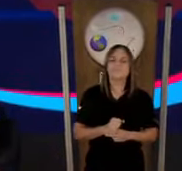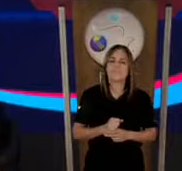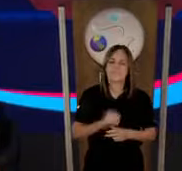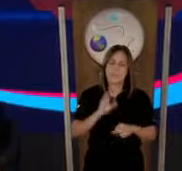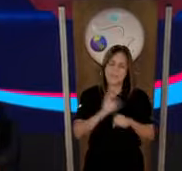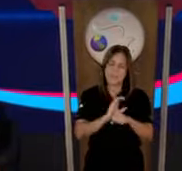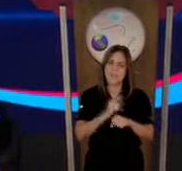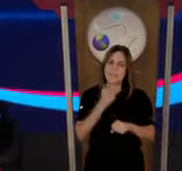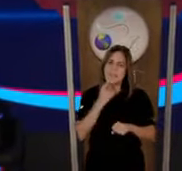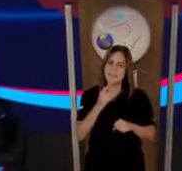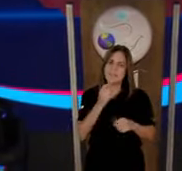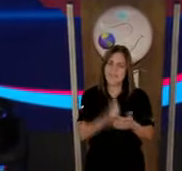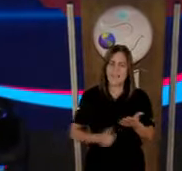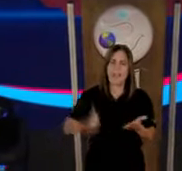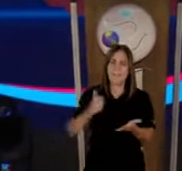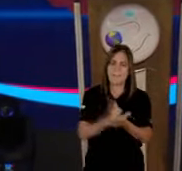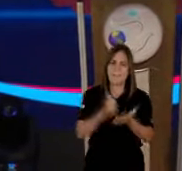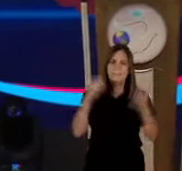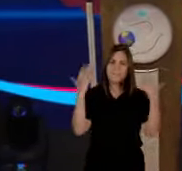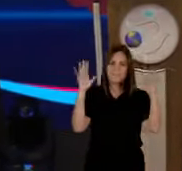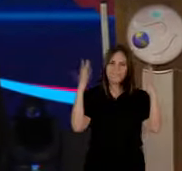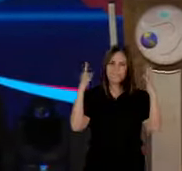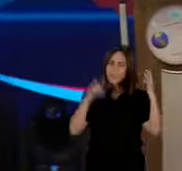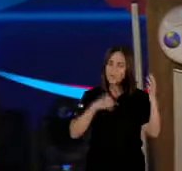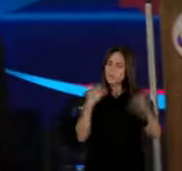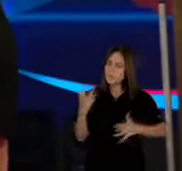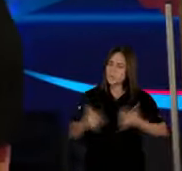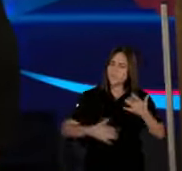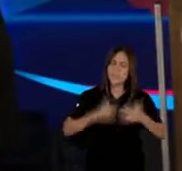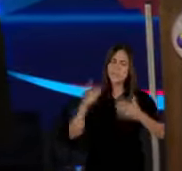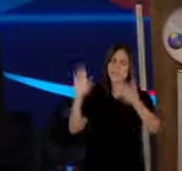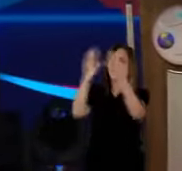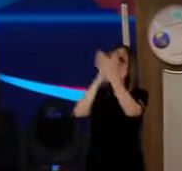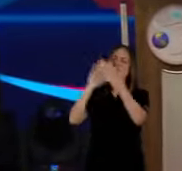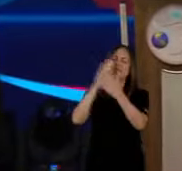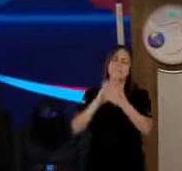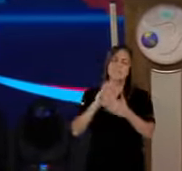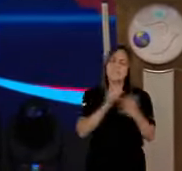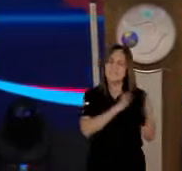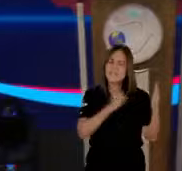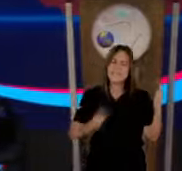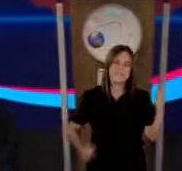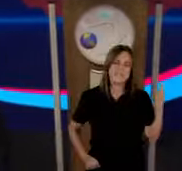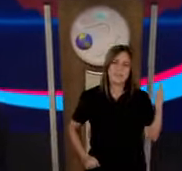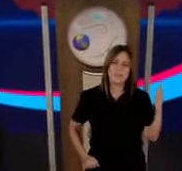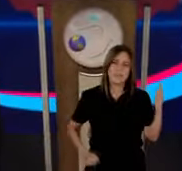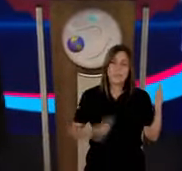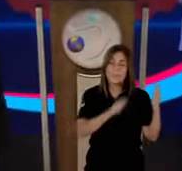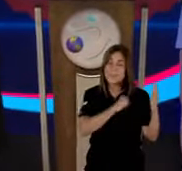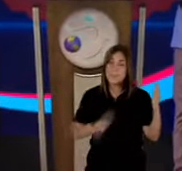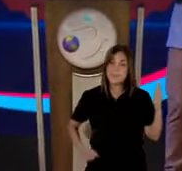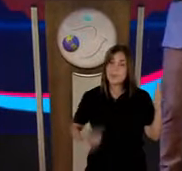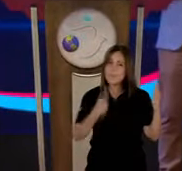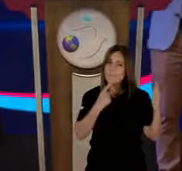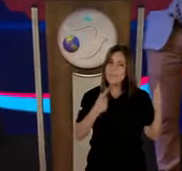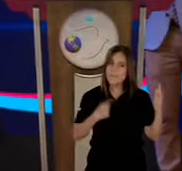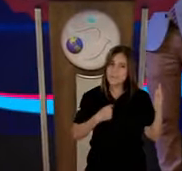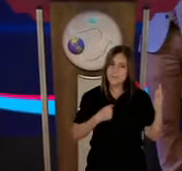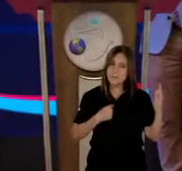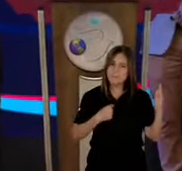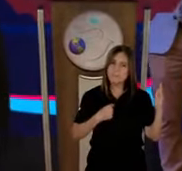al Señor. Yo siento la presencia del Señor. El Señor me dijo, no los tienes